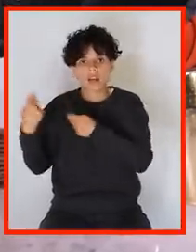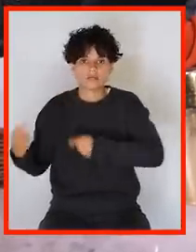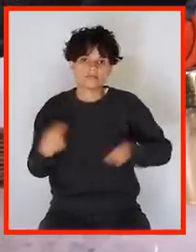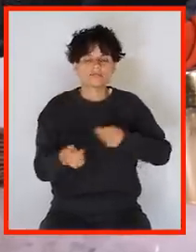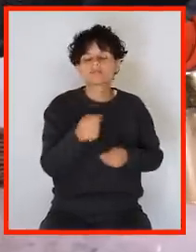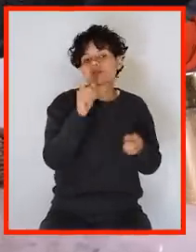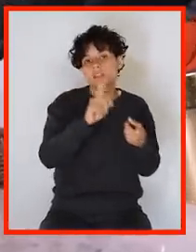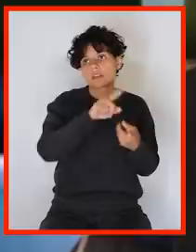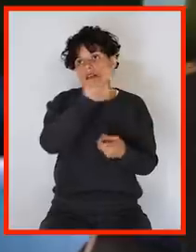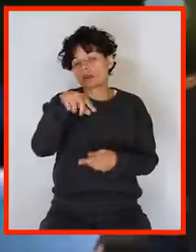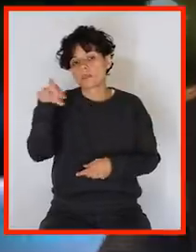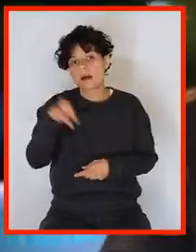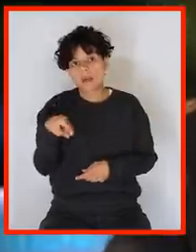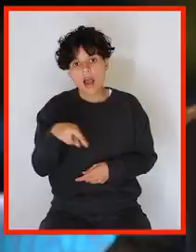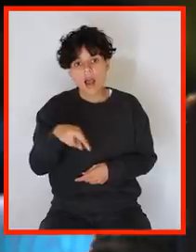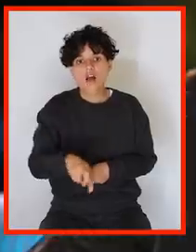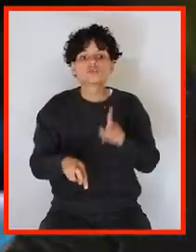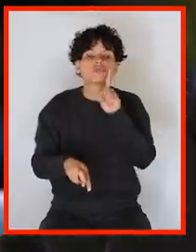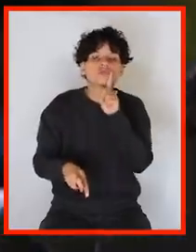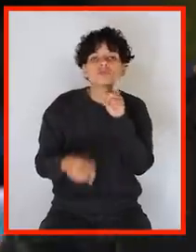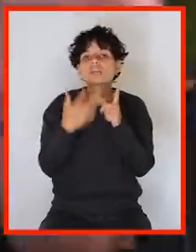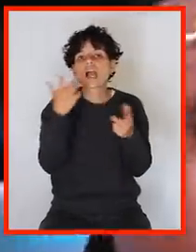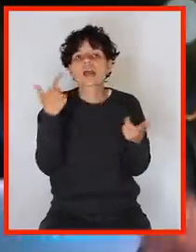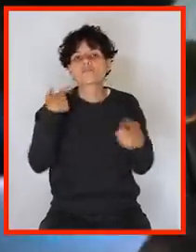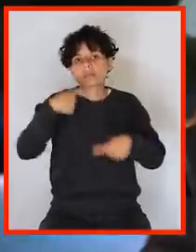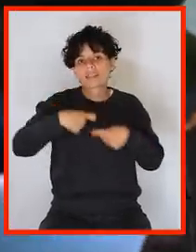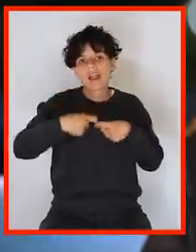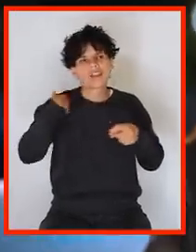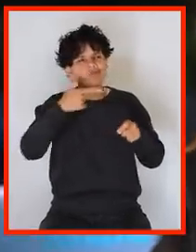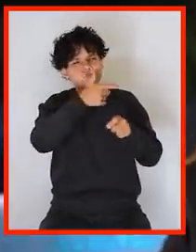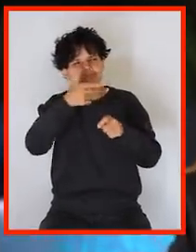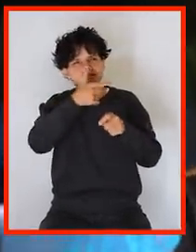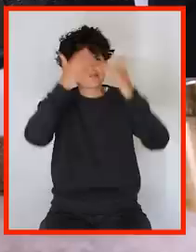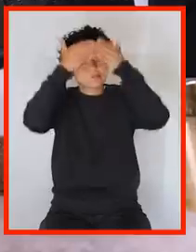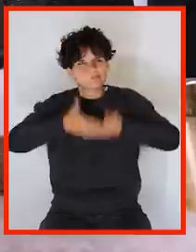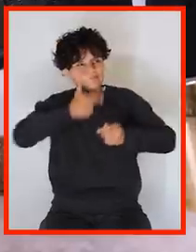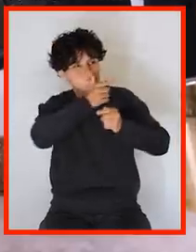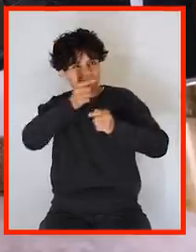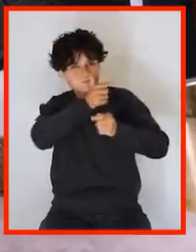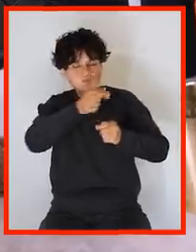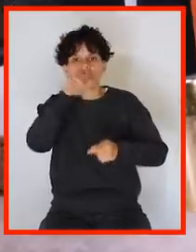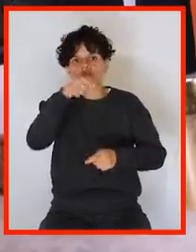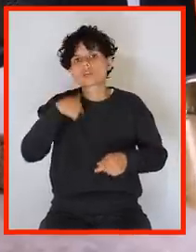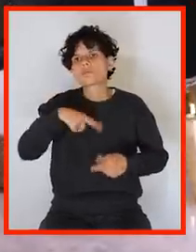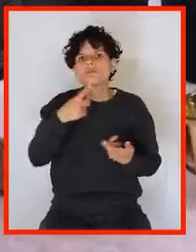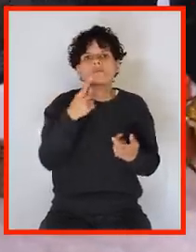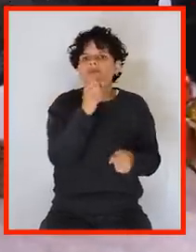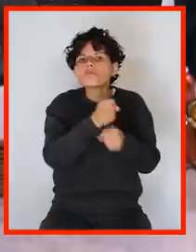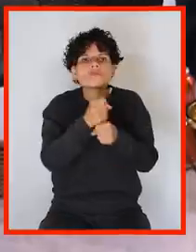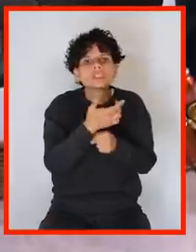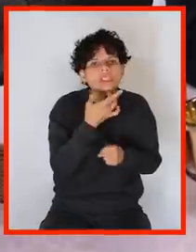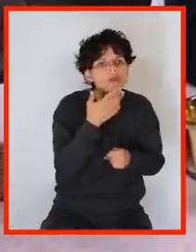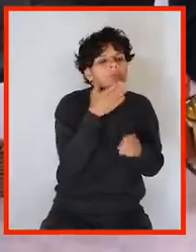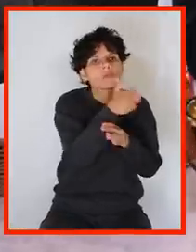feria, ¿cachai? Para hacer la platita. Mi papá haciendo sus peguitas de soldador por ahí. Así crecí